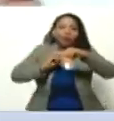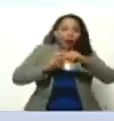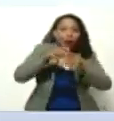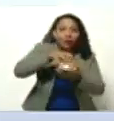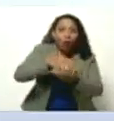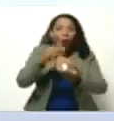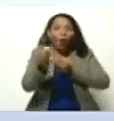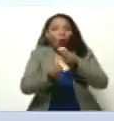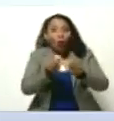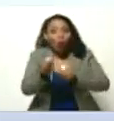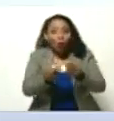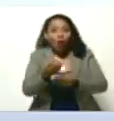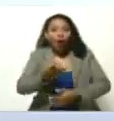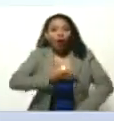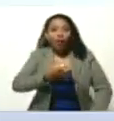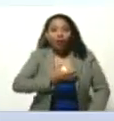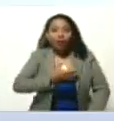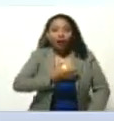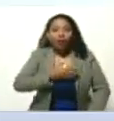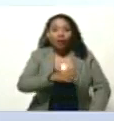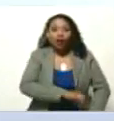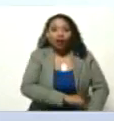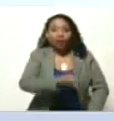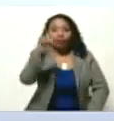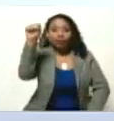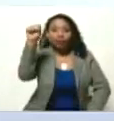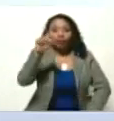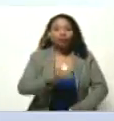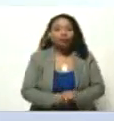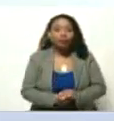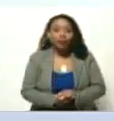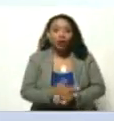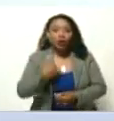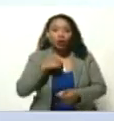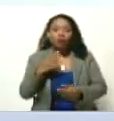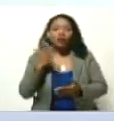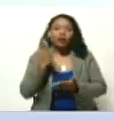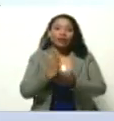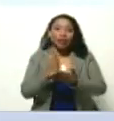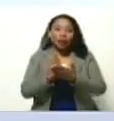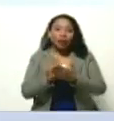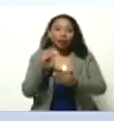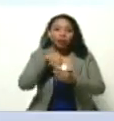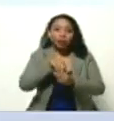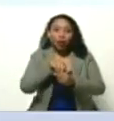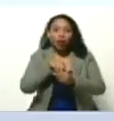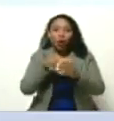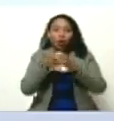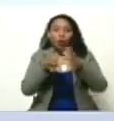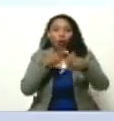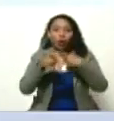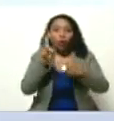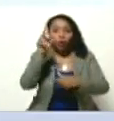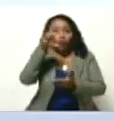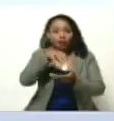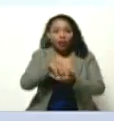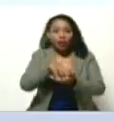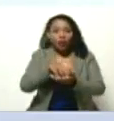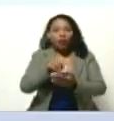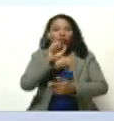es la Alcaldía Libertador, que la hemos siempre considerado dentro del partido como un estado. Entonces